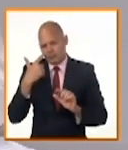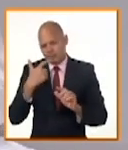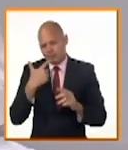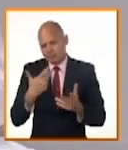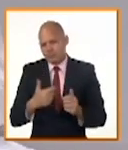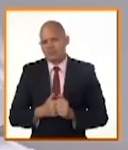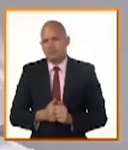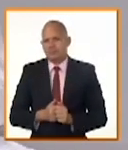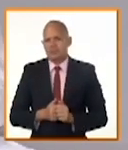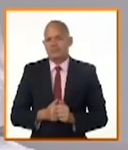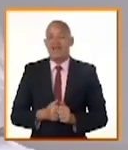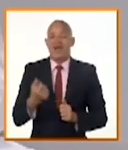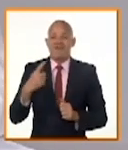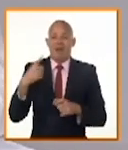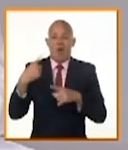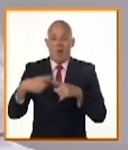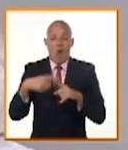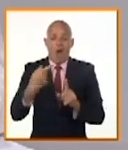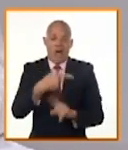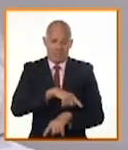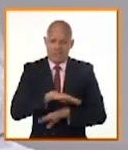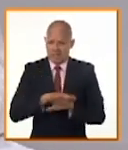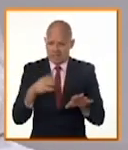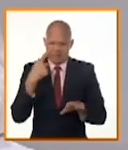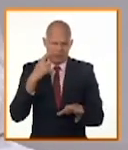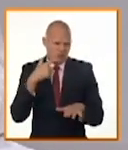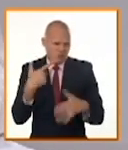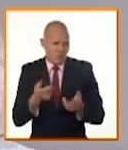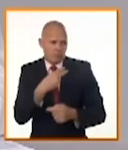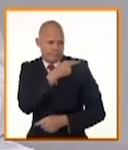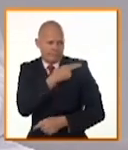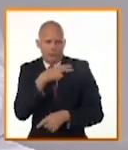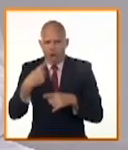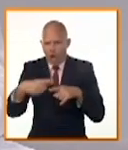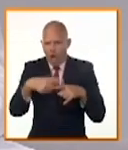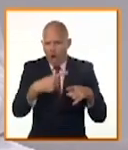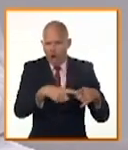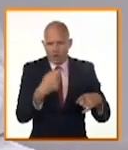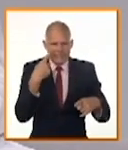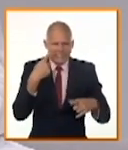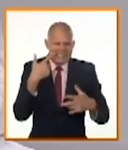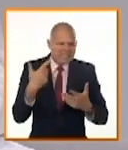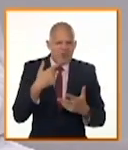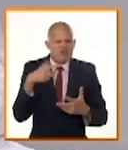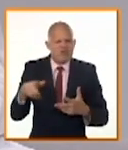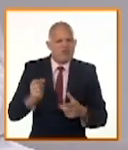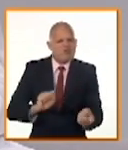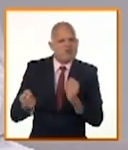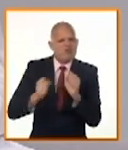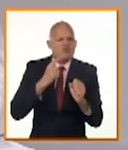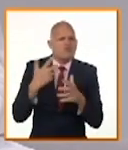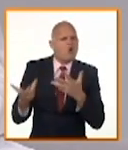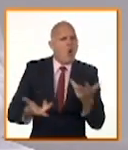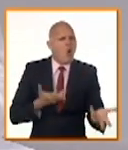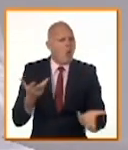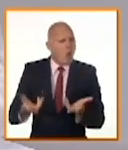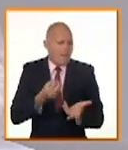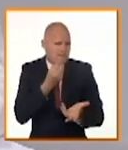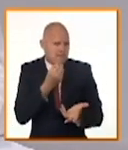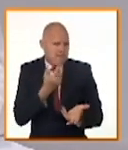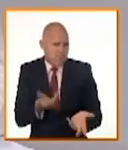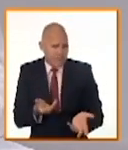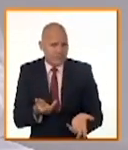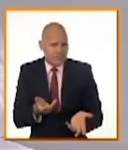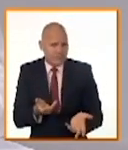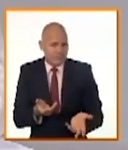acciones lo discutíamos aquí en la capital incluso con algunos participantes en qué servicio pueda también avanzar en la calidad